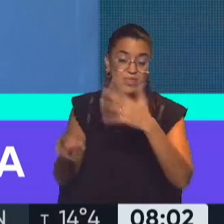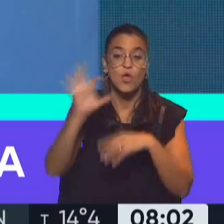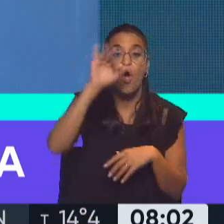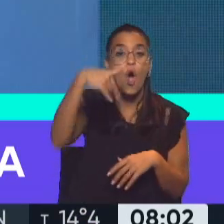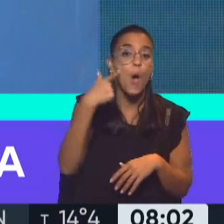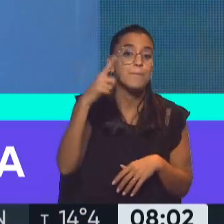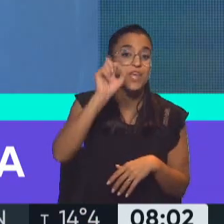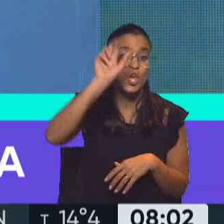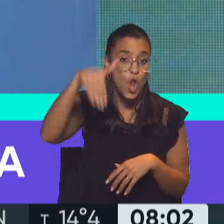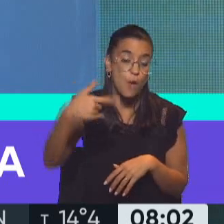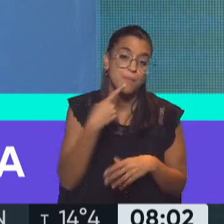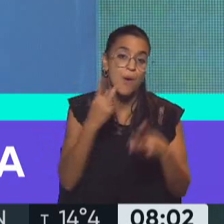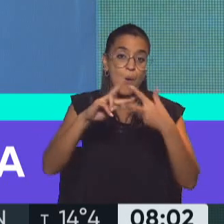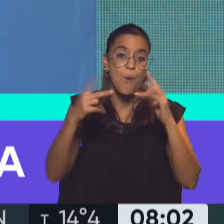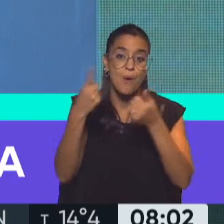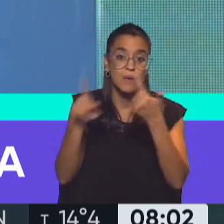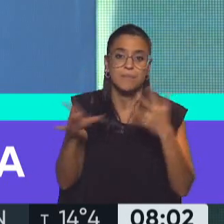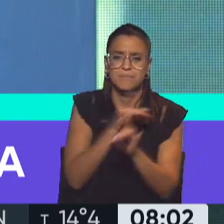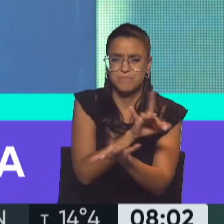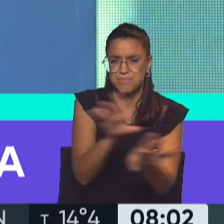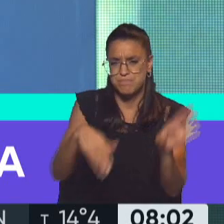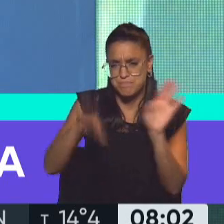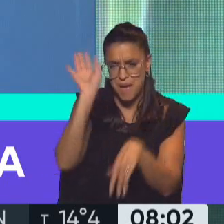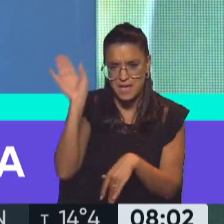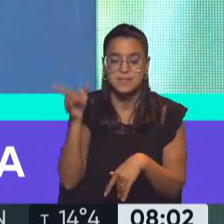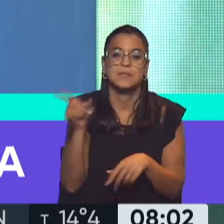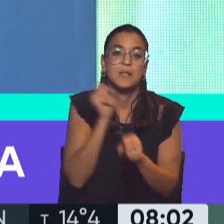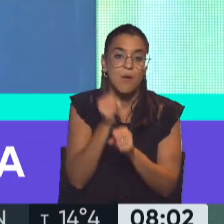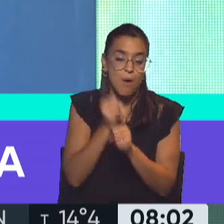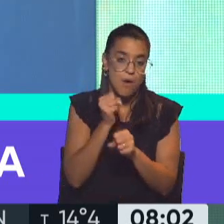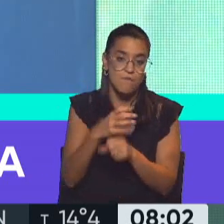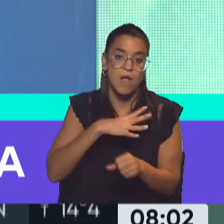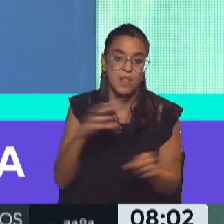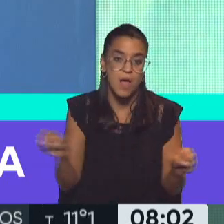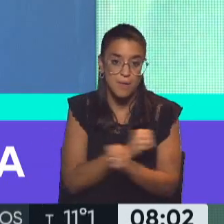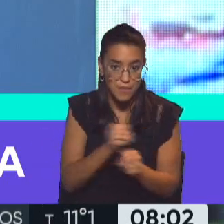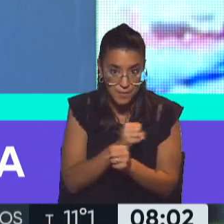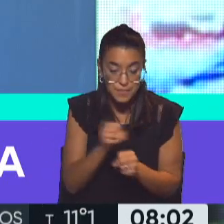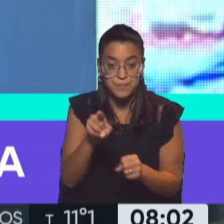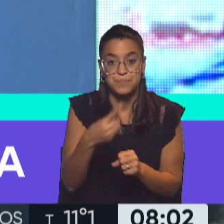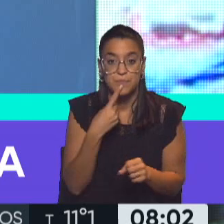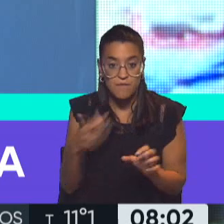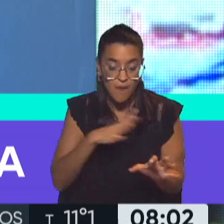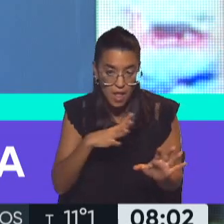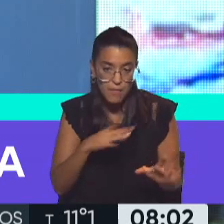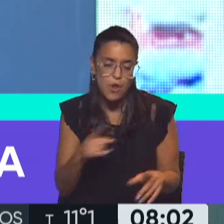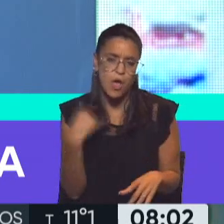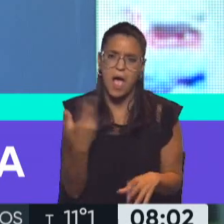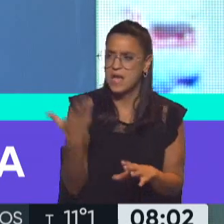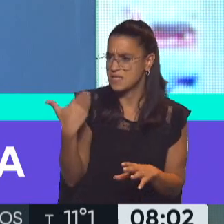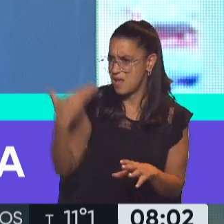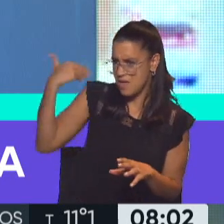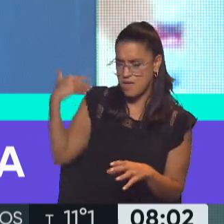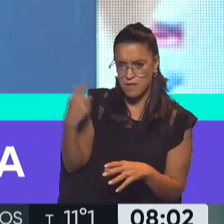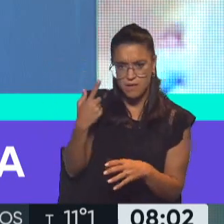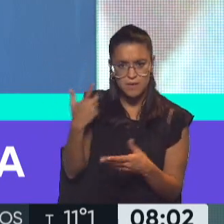una variante de mayor capacidad de transmisión. Hay un trabajo que todavía no fue aprobado por la revisión de los pares, pero que conocimos ayer o